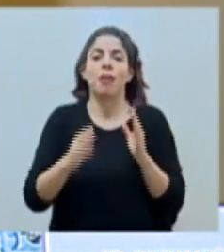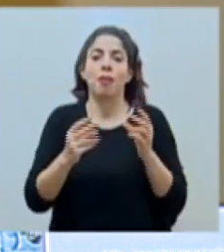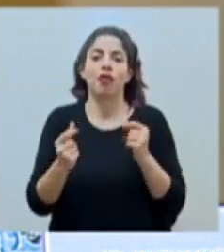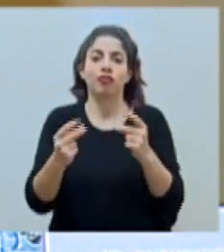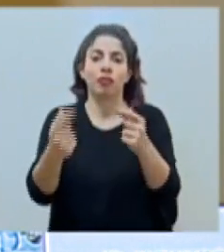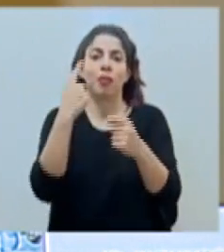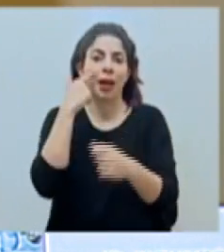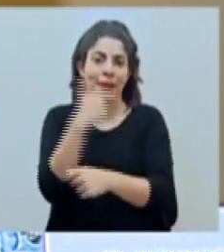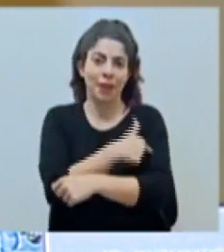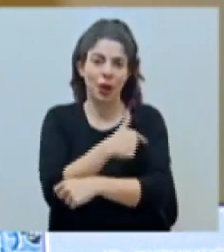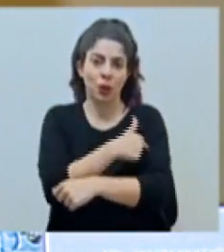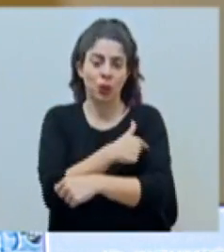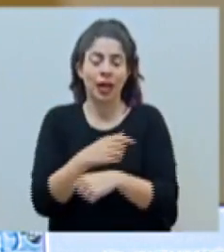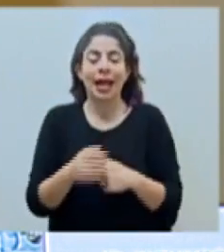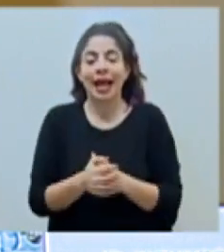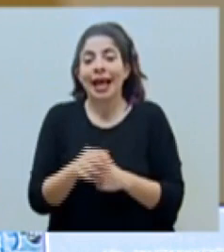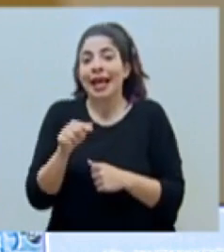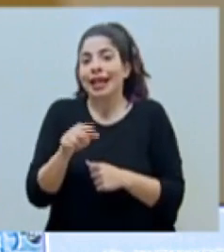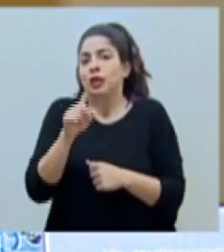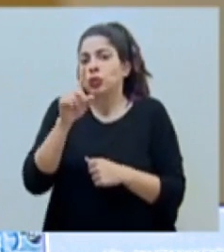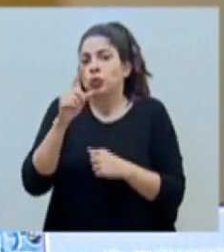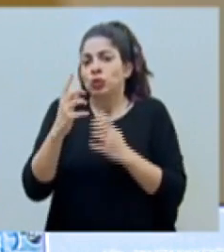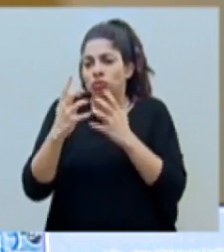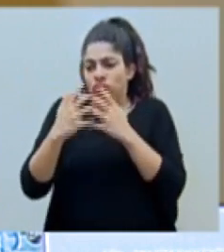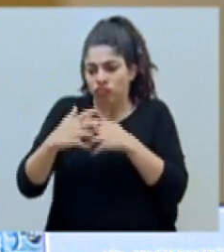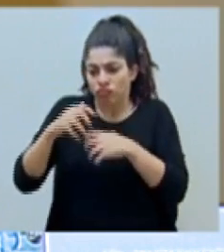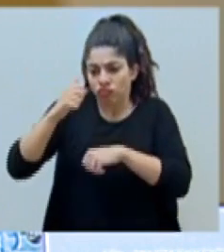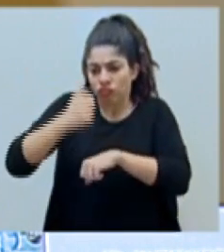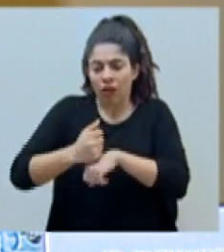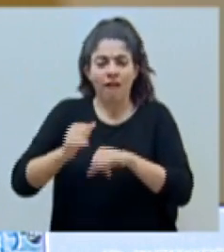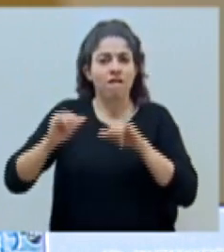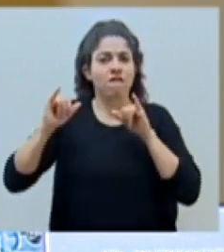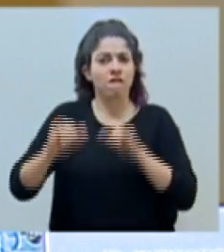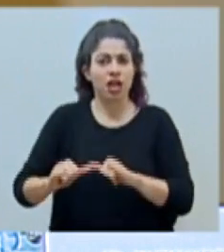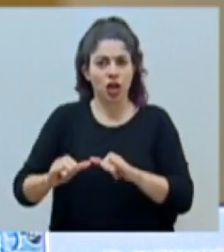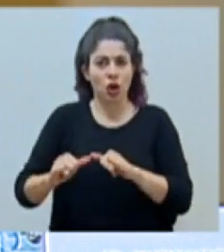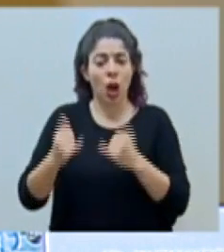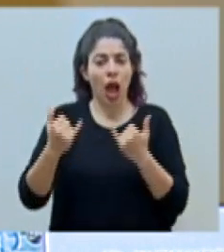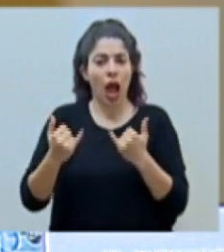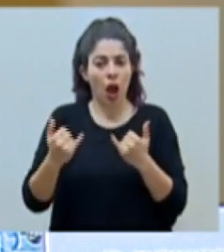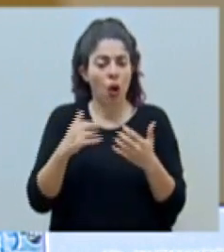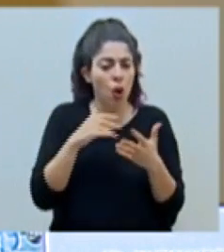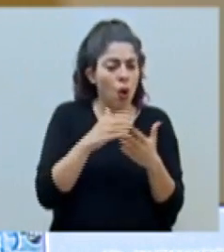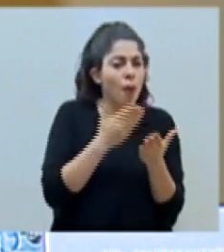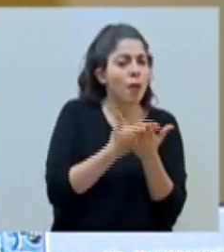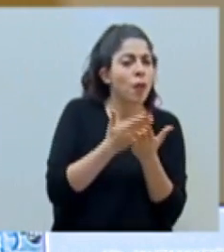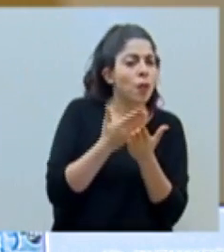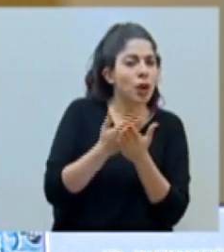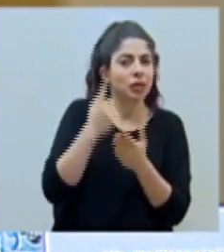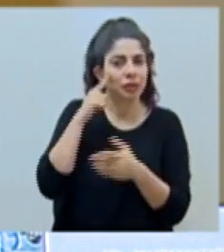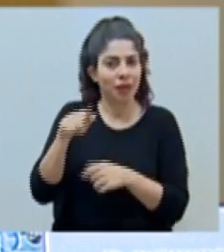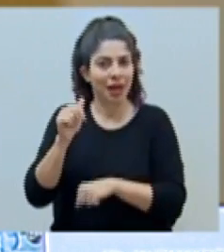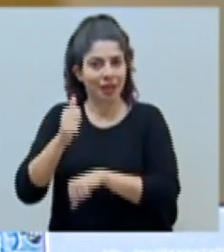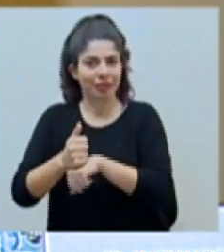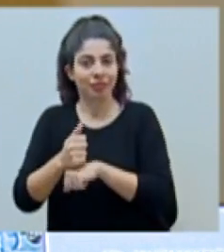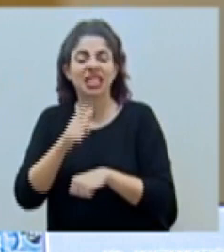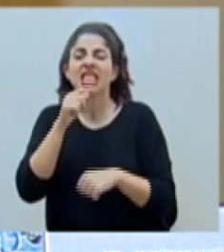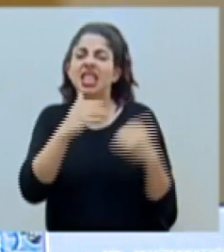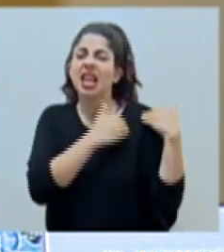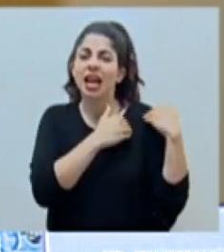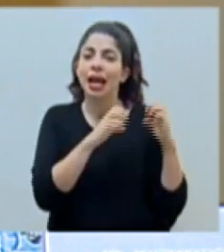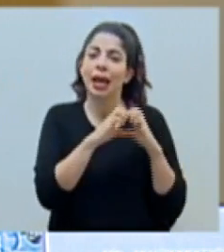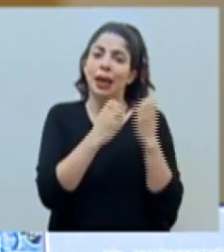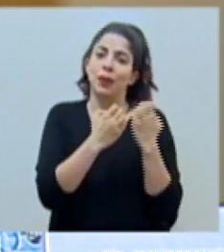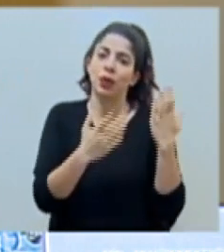proceso de vacunación. Es una construcción fija que en este momento está en análisis de ofertas por parte del equipo